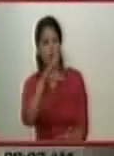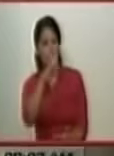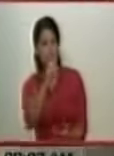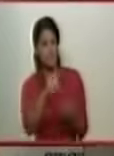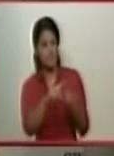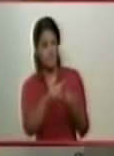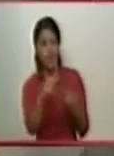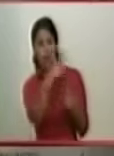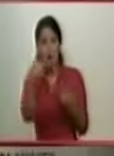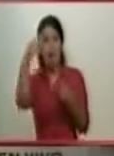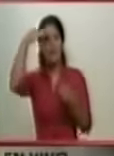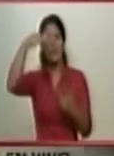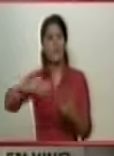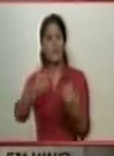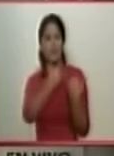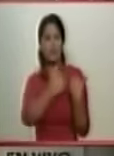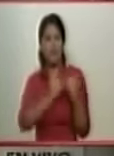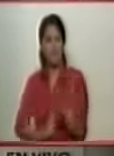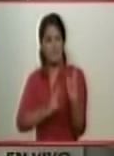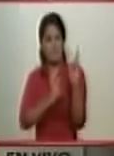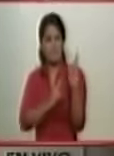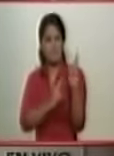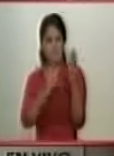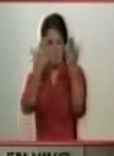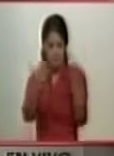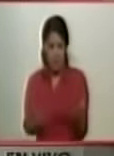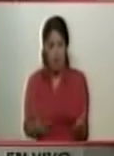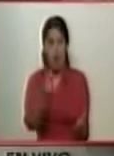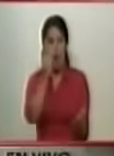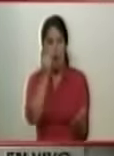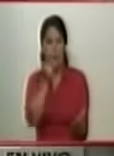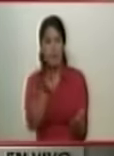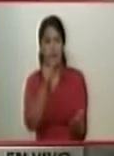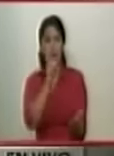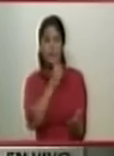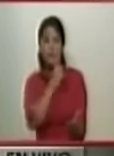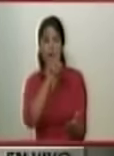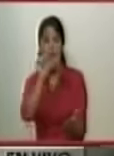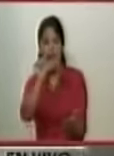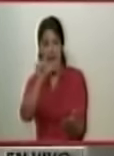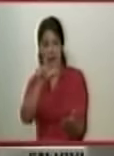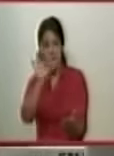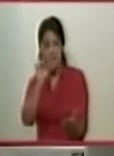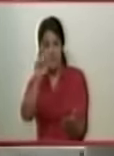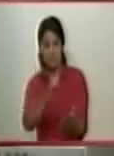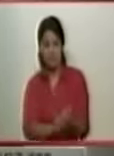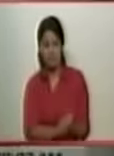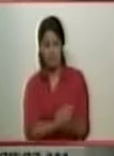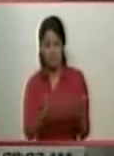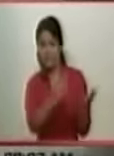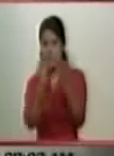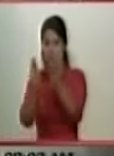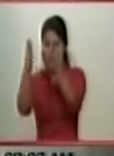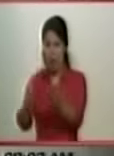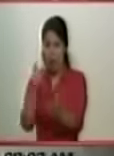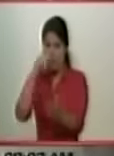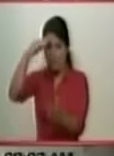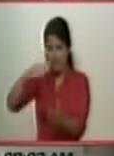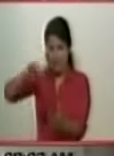Armada Bolivariana, Contraalmirante Agustín Armario, Aviación Militar